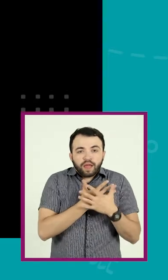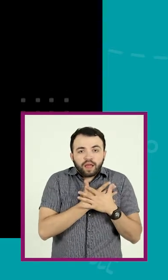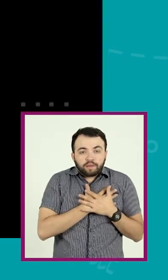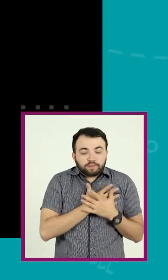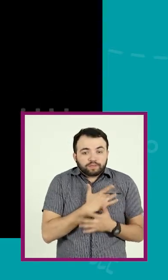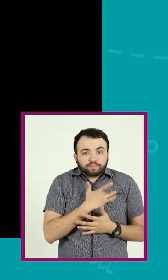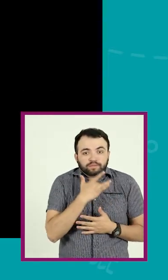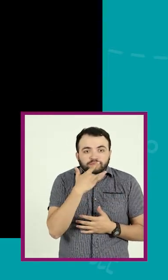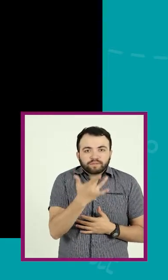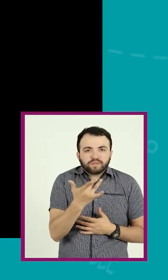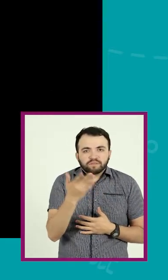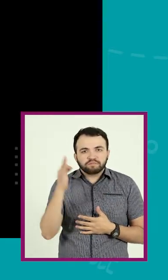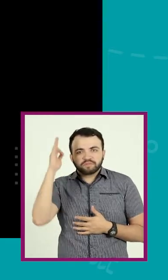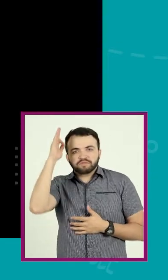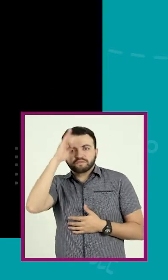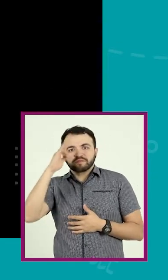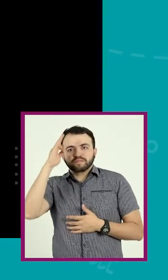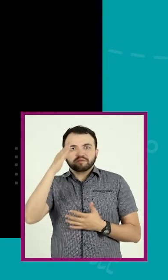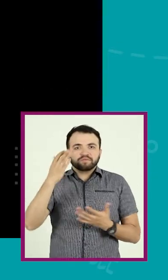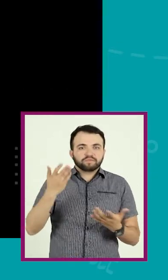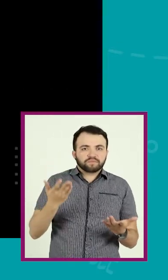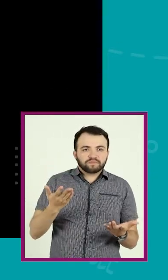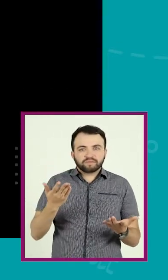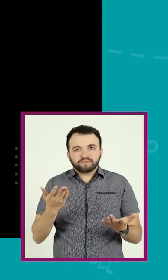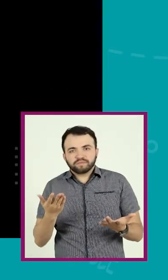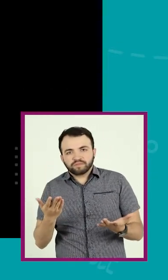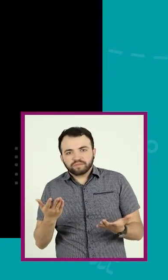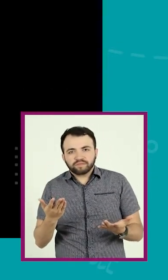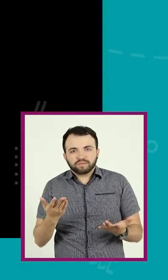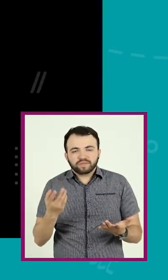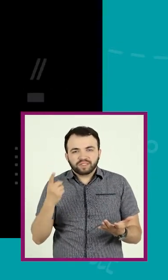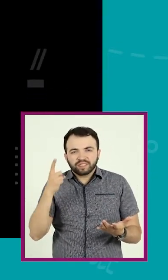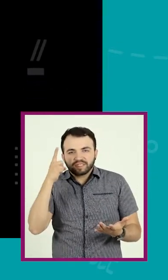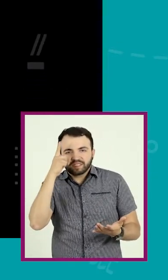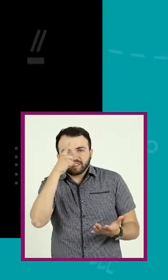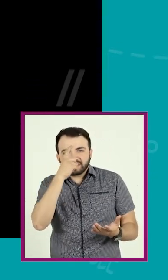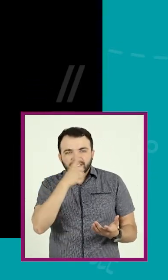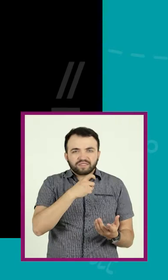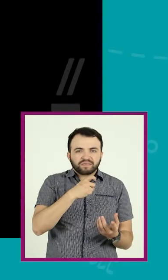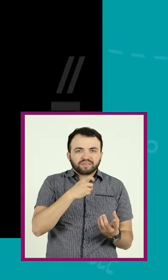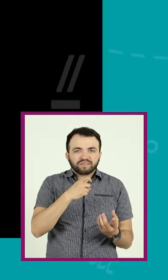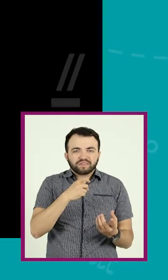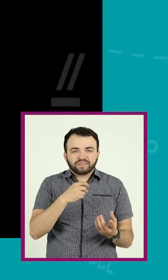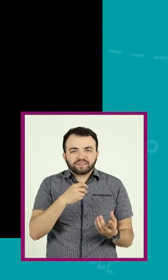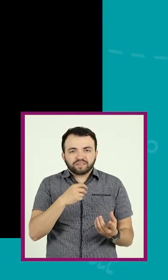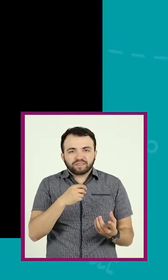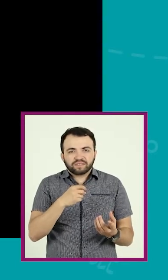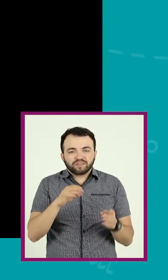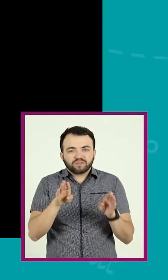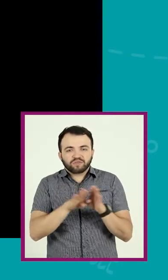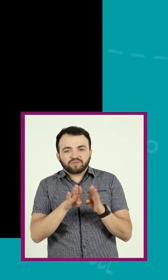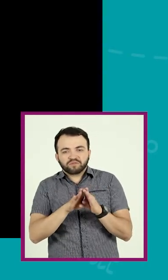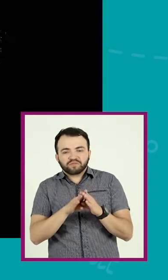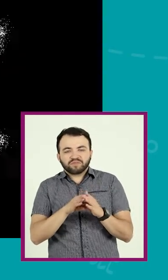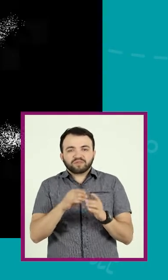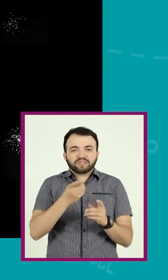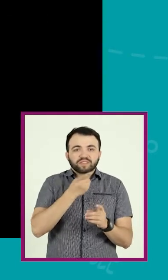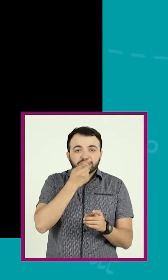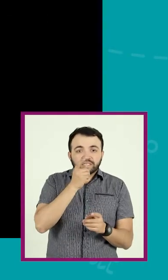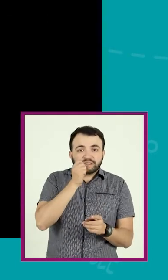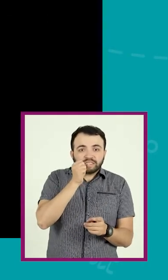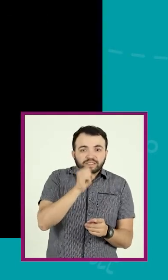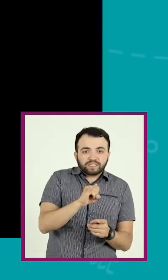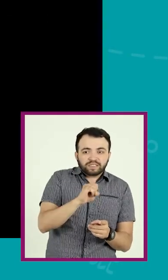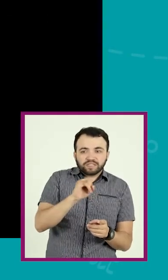El amor romántico presenta a la filosofía un complejo afectivo contradictorio, digno de